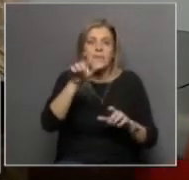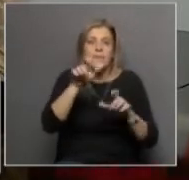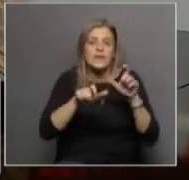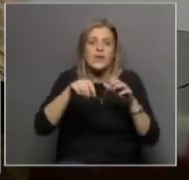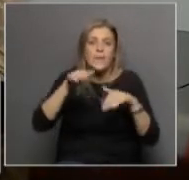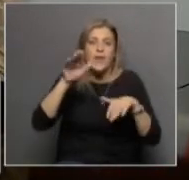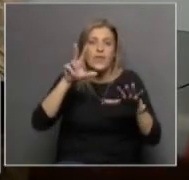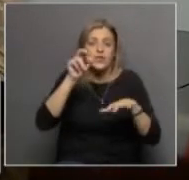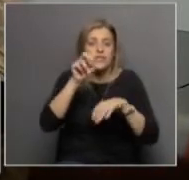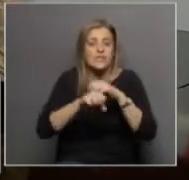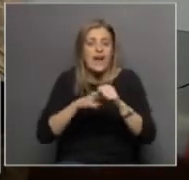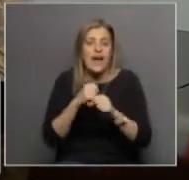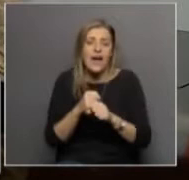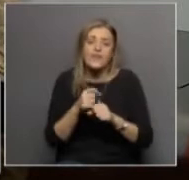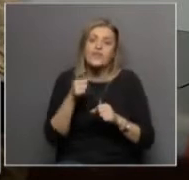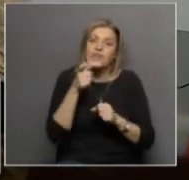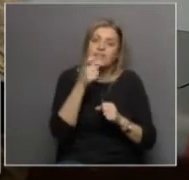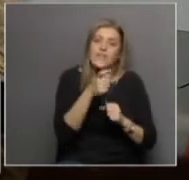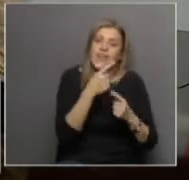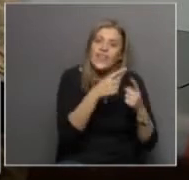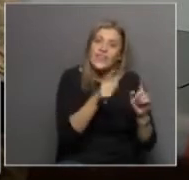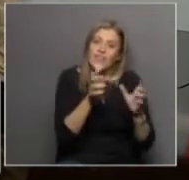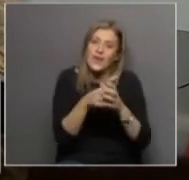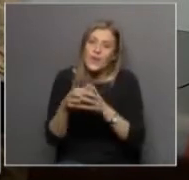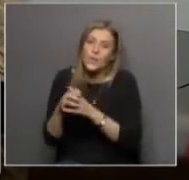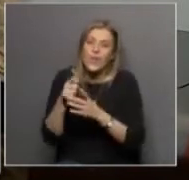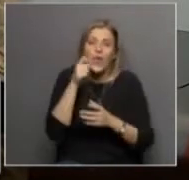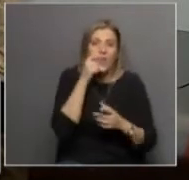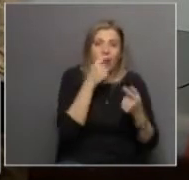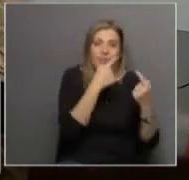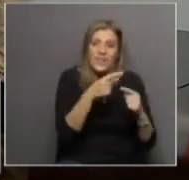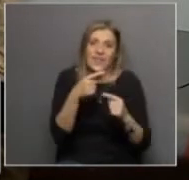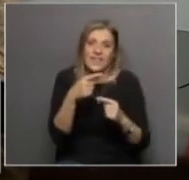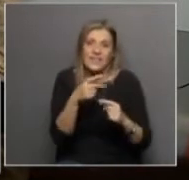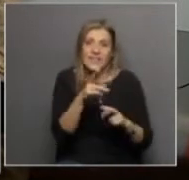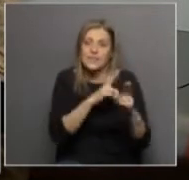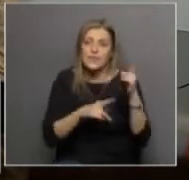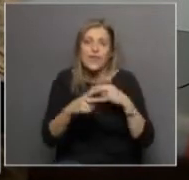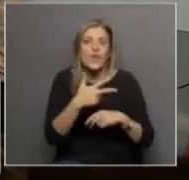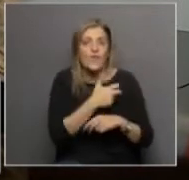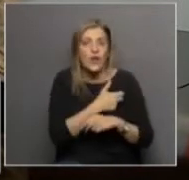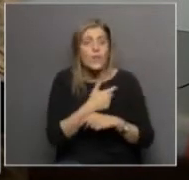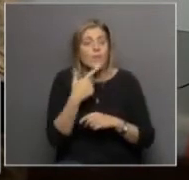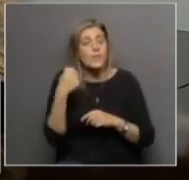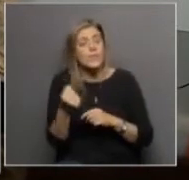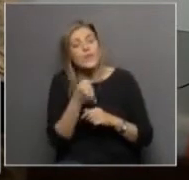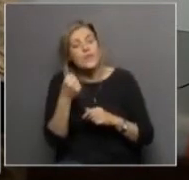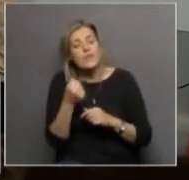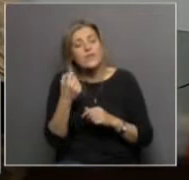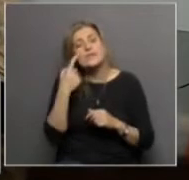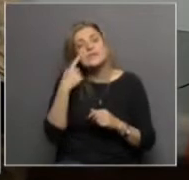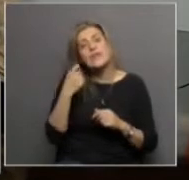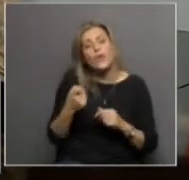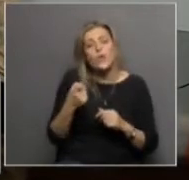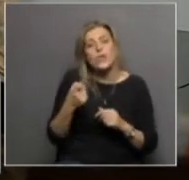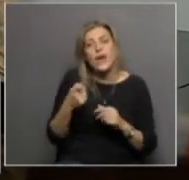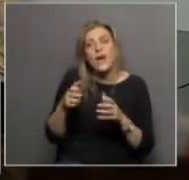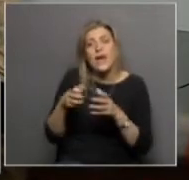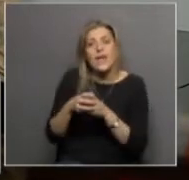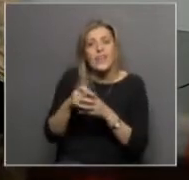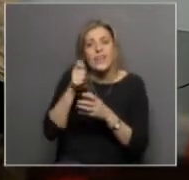lo cual también, obviamente, son distintos grupos en los que se aplicó, pero es muy significativo y es lo que usted decía, se nota en las franjas de